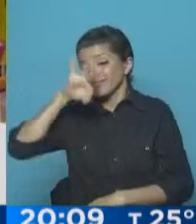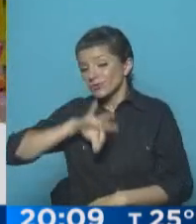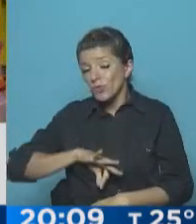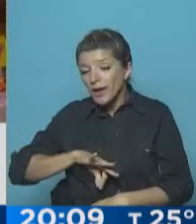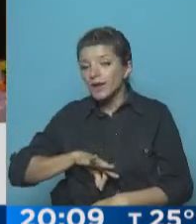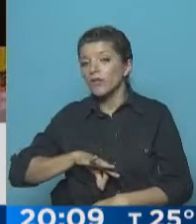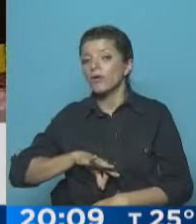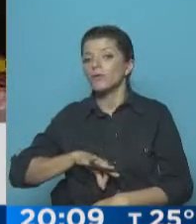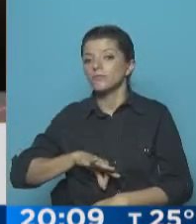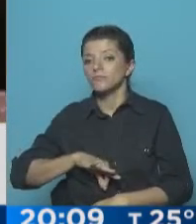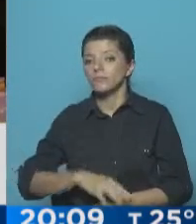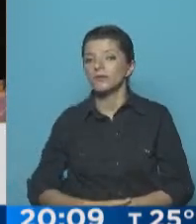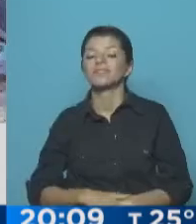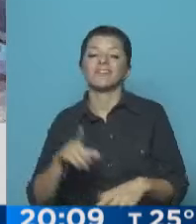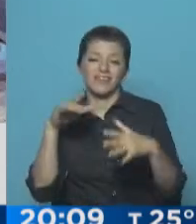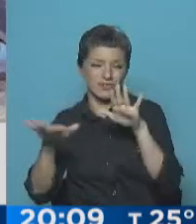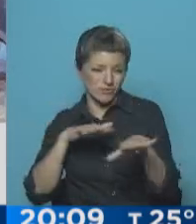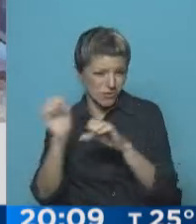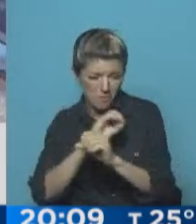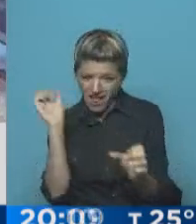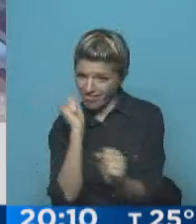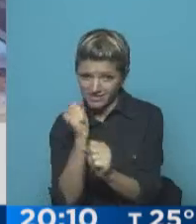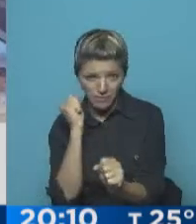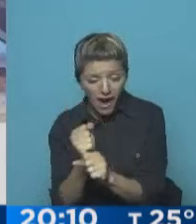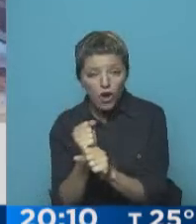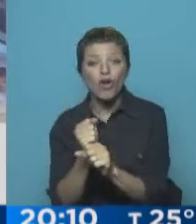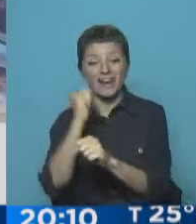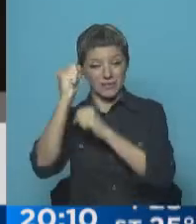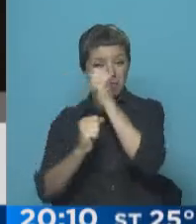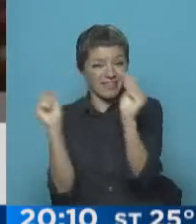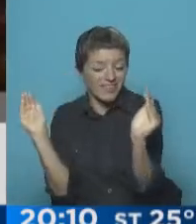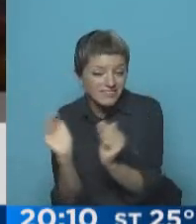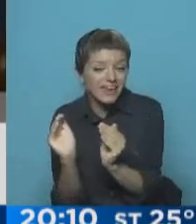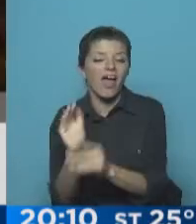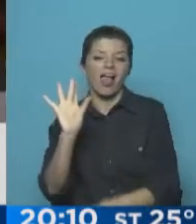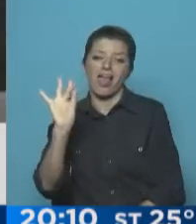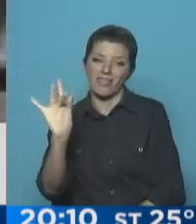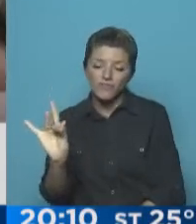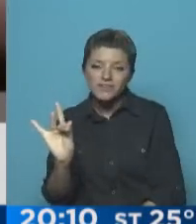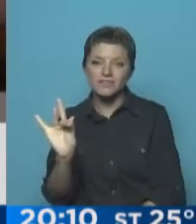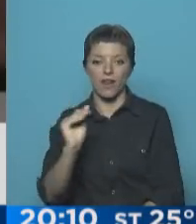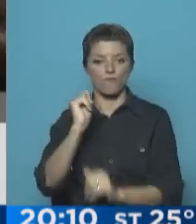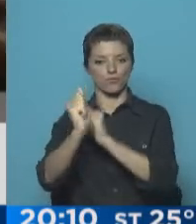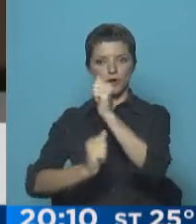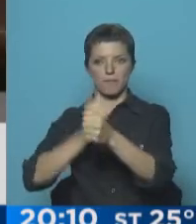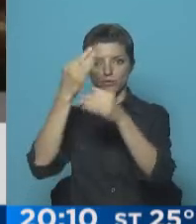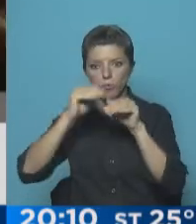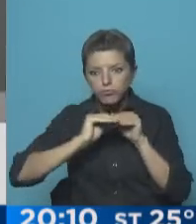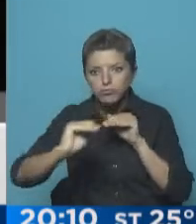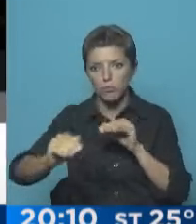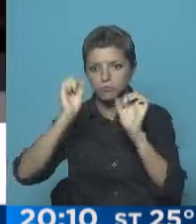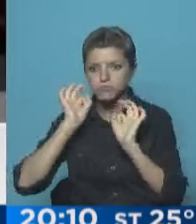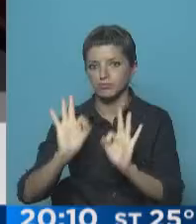adquisitivo, entras en conflictividad laboral, las pymes se les complica el normal funcionamiento de